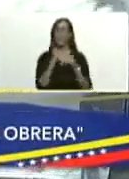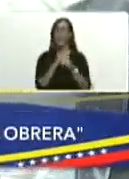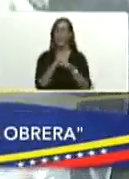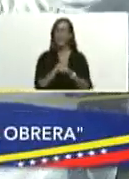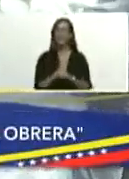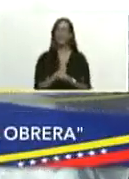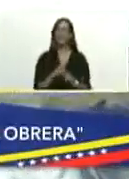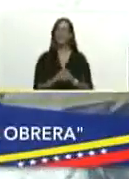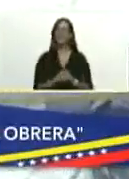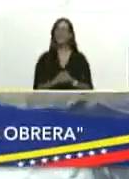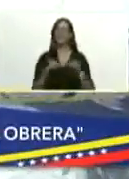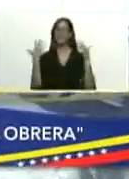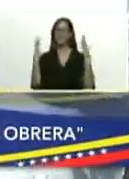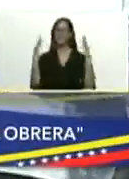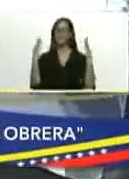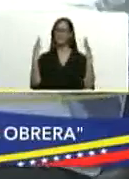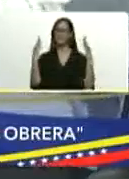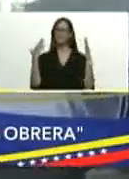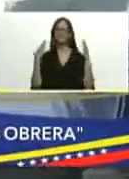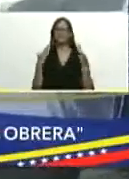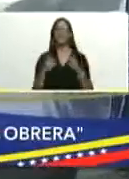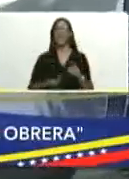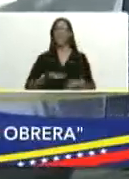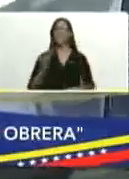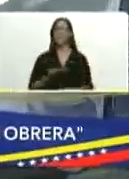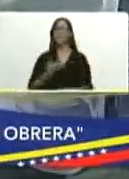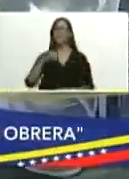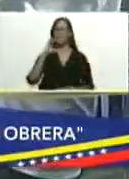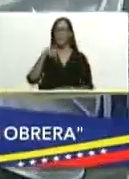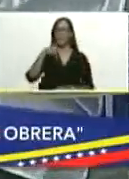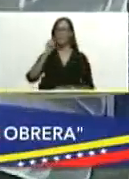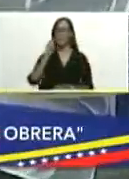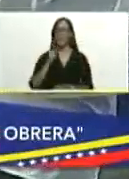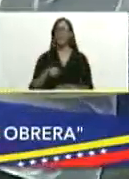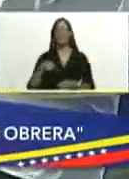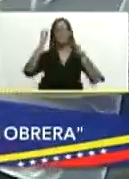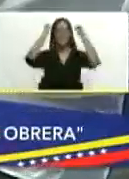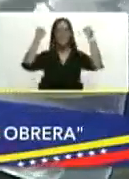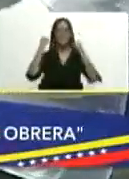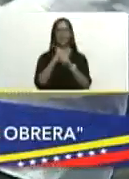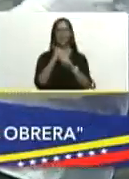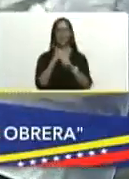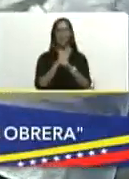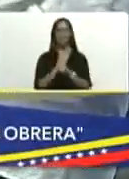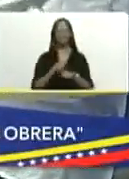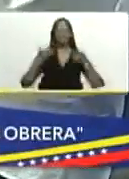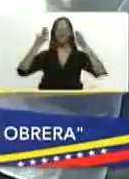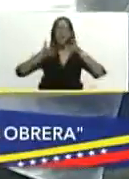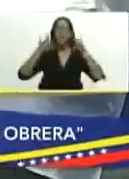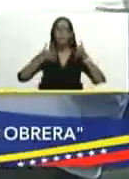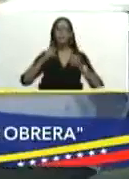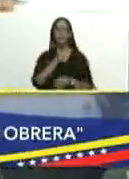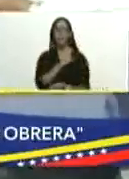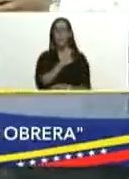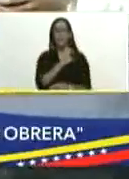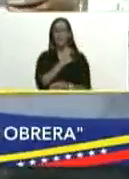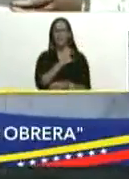tres componente fundamental Alberto fundamental cpt milicia Obrera y la formación de la Universidad